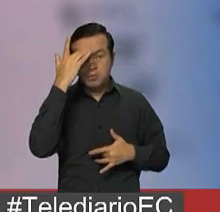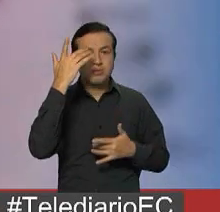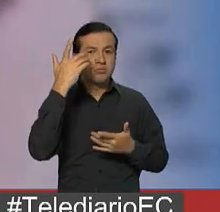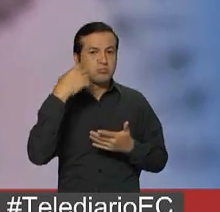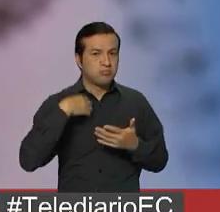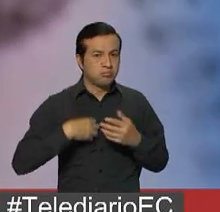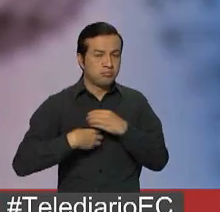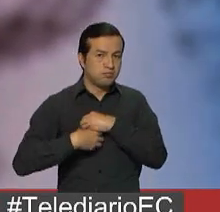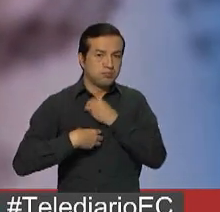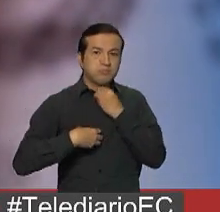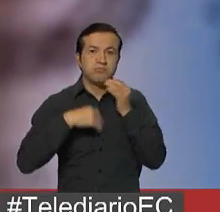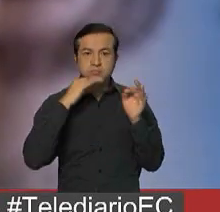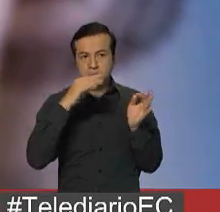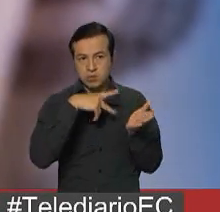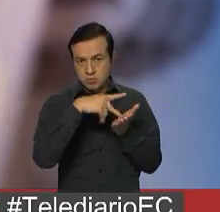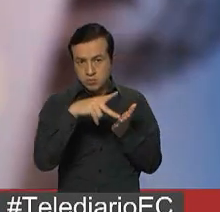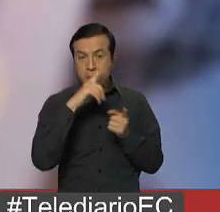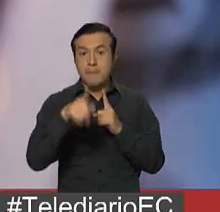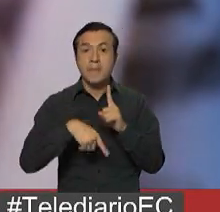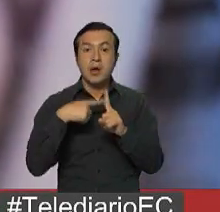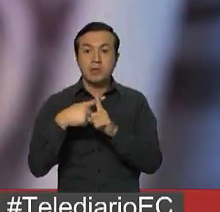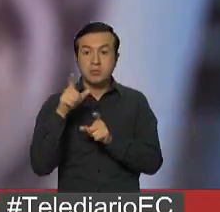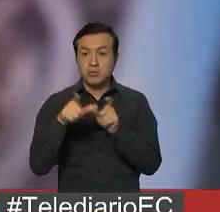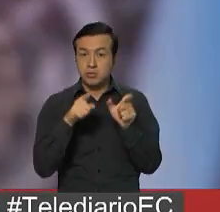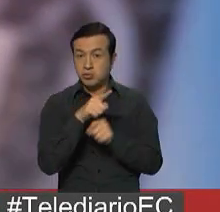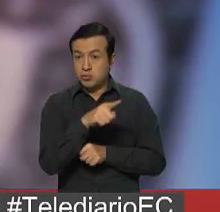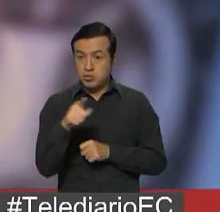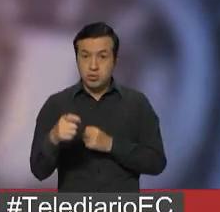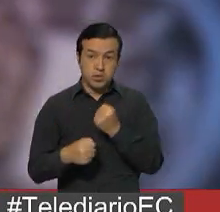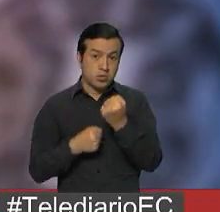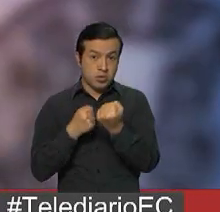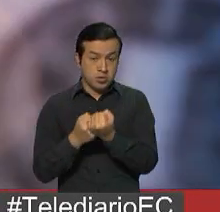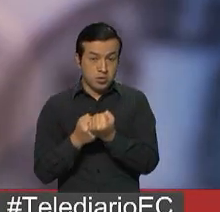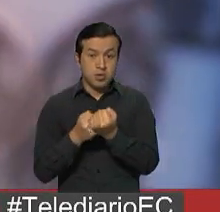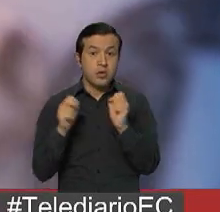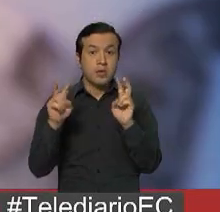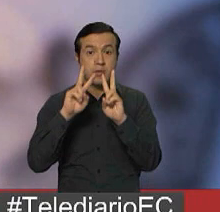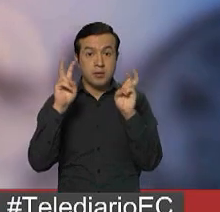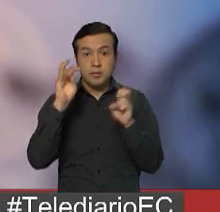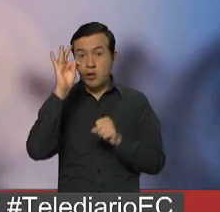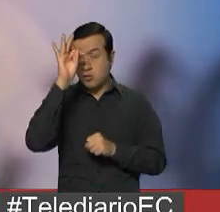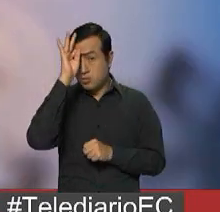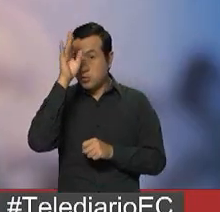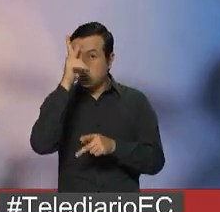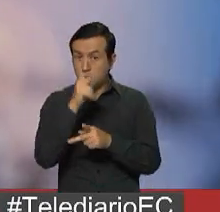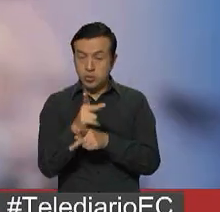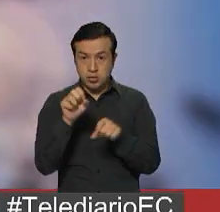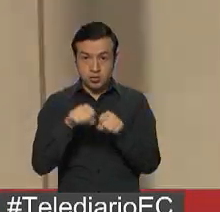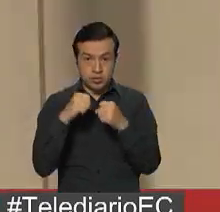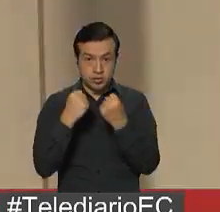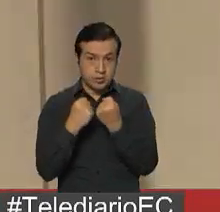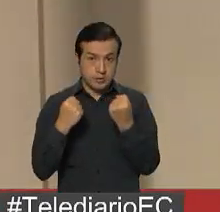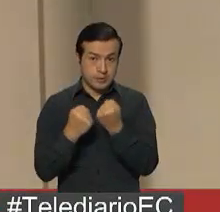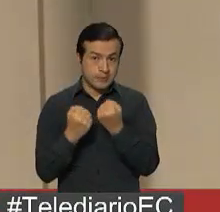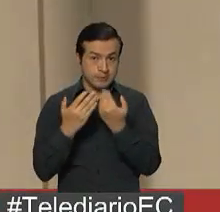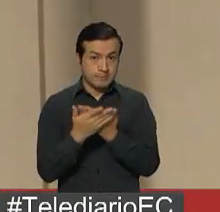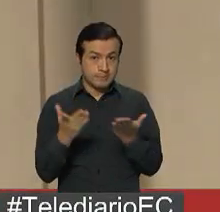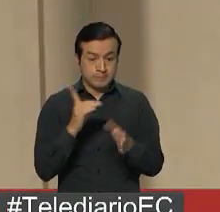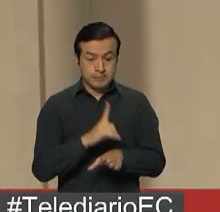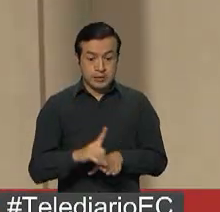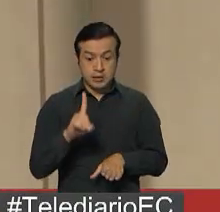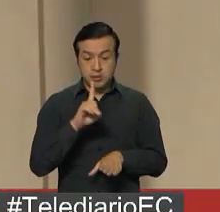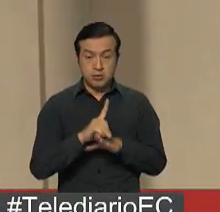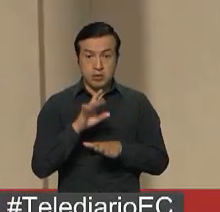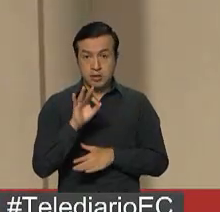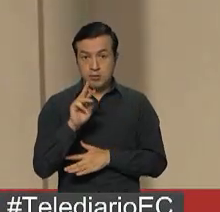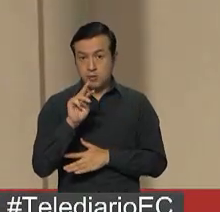y para apoyar a los sectores más afectados del país incluidos los sistemas de salud y de protección social la directora gerente de